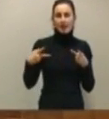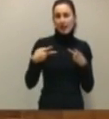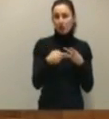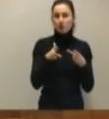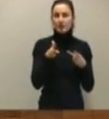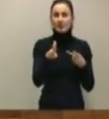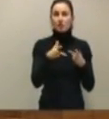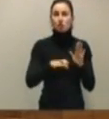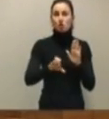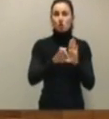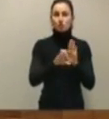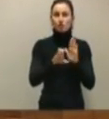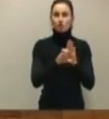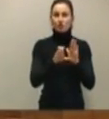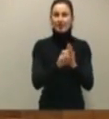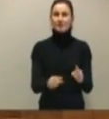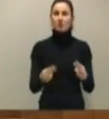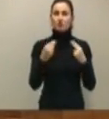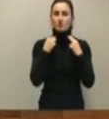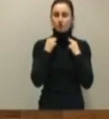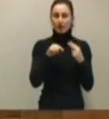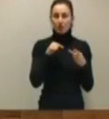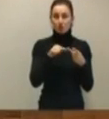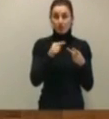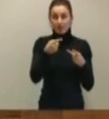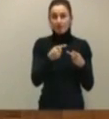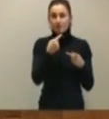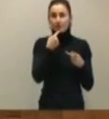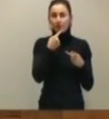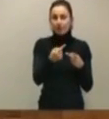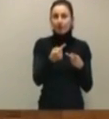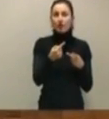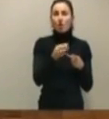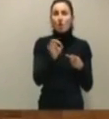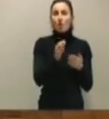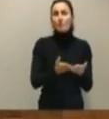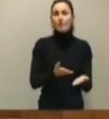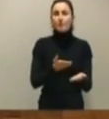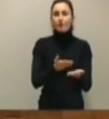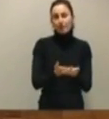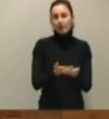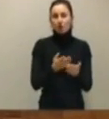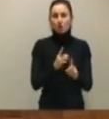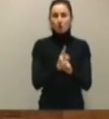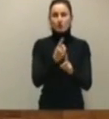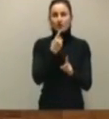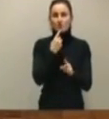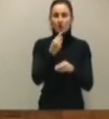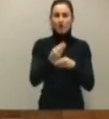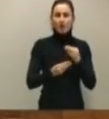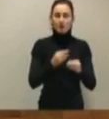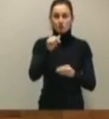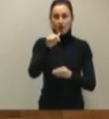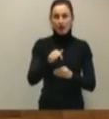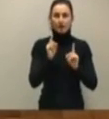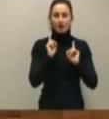derechos constitucionales de los diputados y alegar para ello el que supuestamente se ha hecho en esta ocasión y